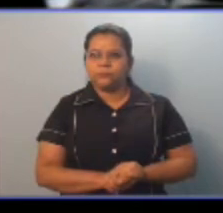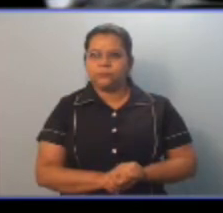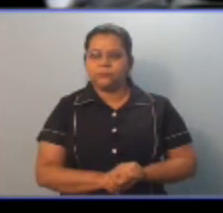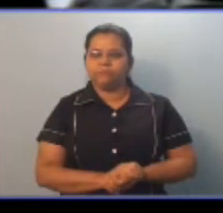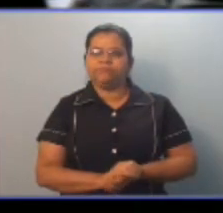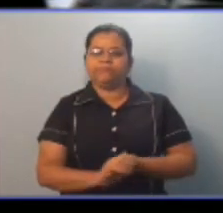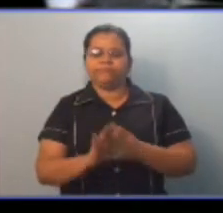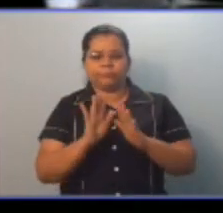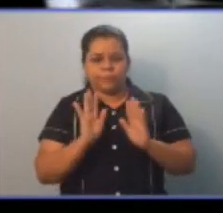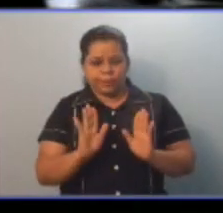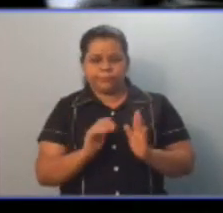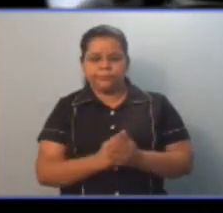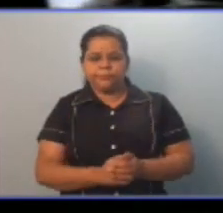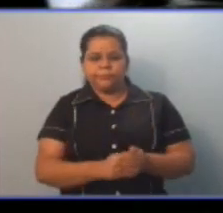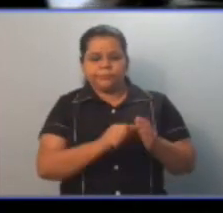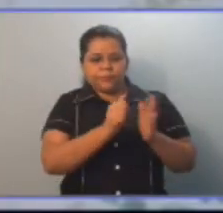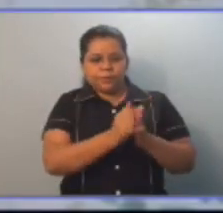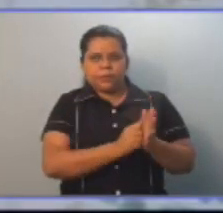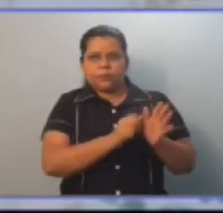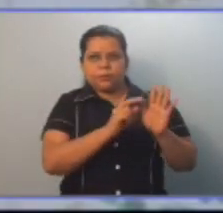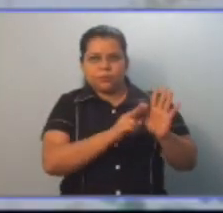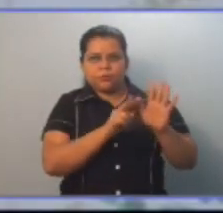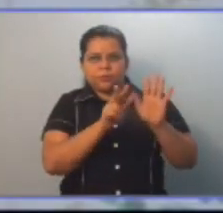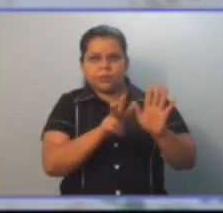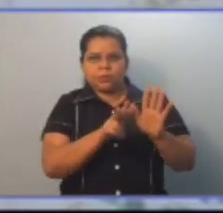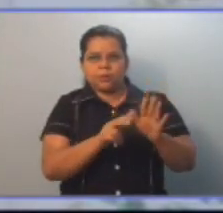Muy bien, 78 y 85 me dijo.